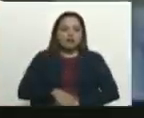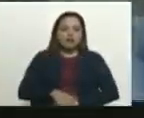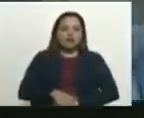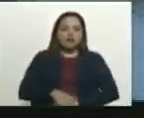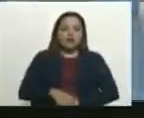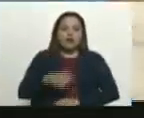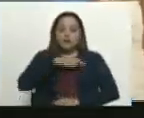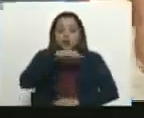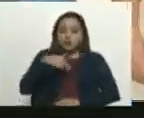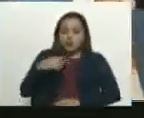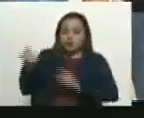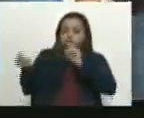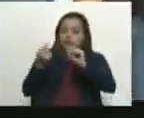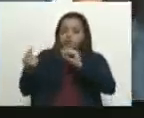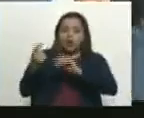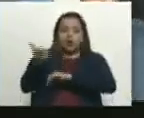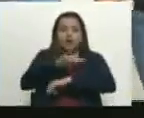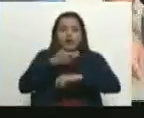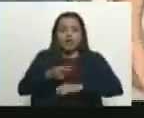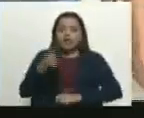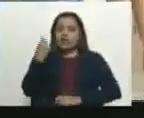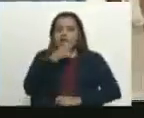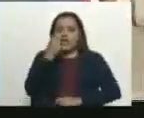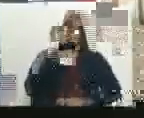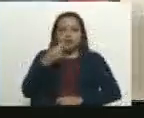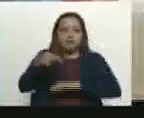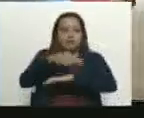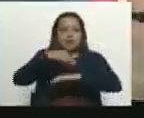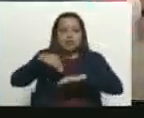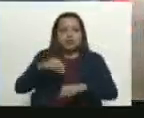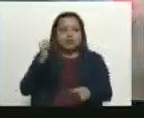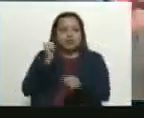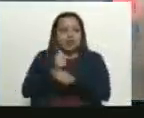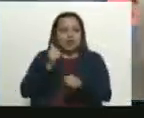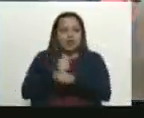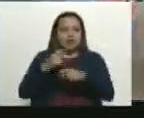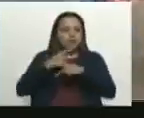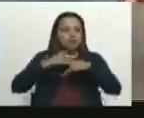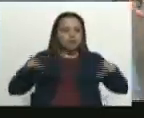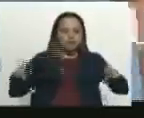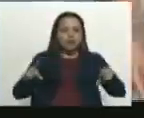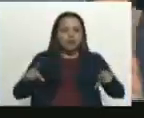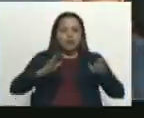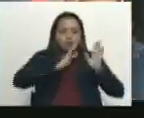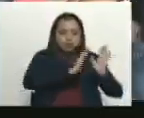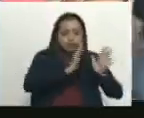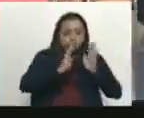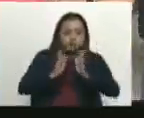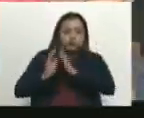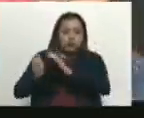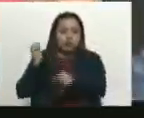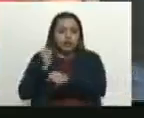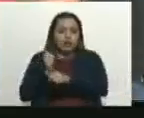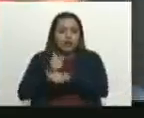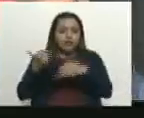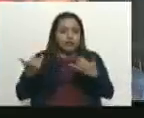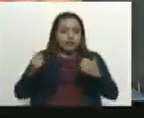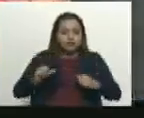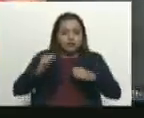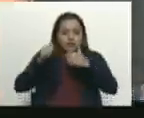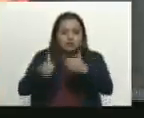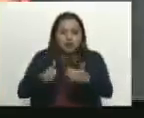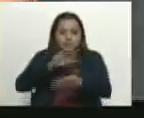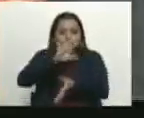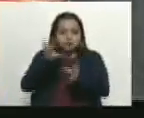con el gobernador Terán, con el ministro del Trabajo, el ministro de Obras Públicas, bueno, aquí distribuyendo las tareas, ya hemos empezado las